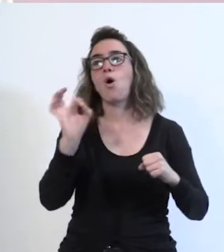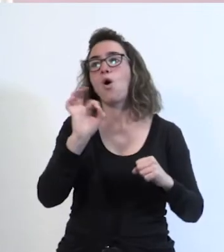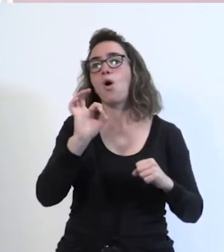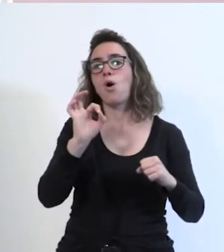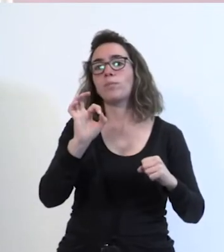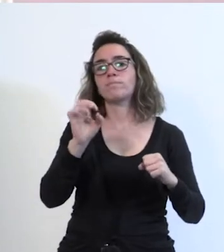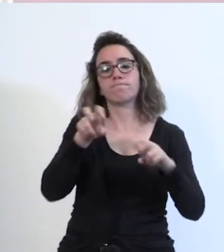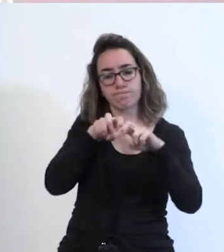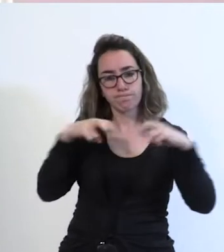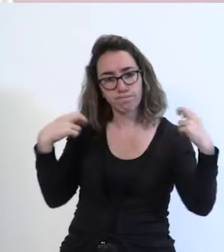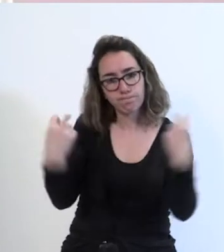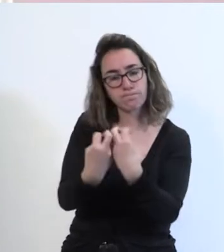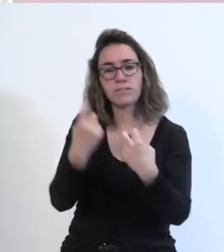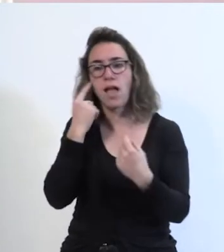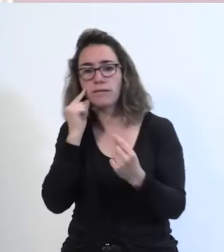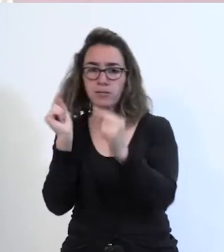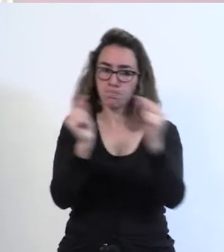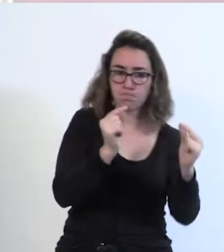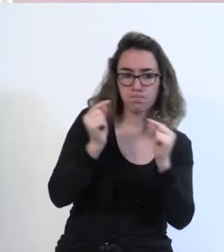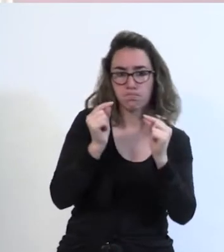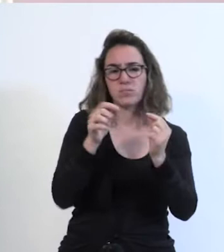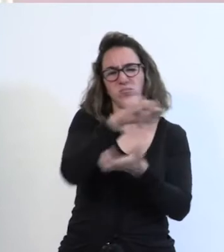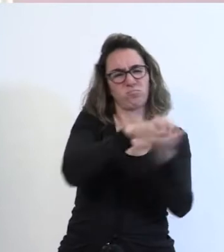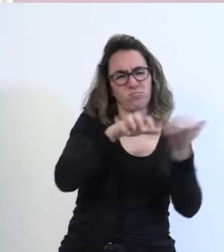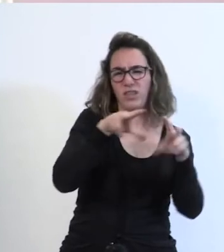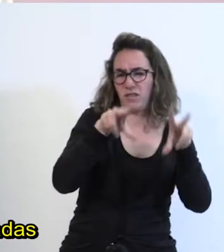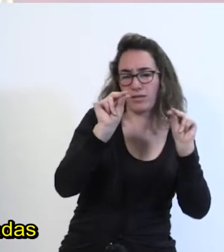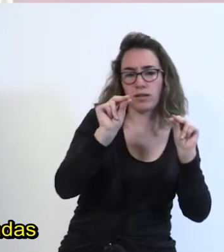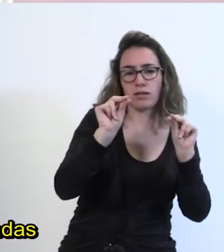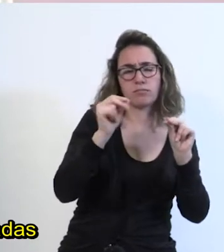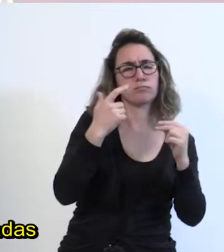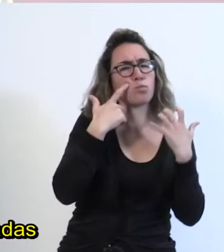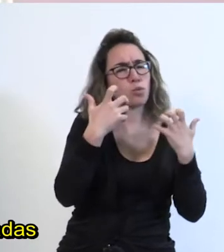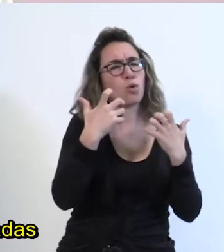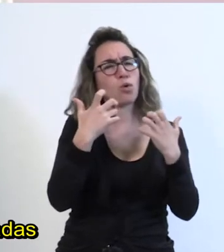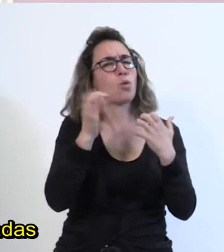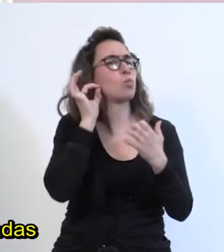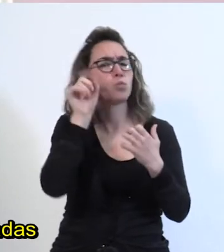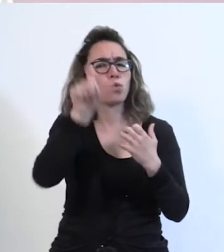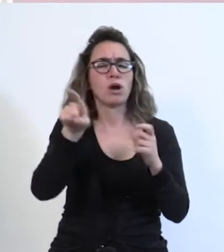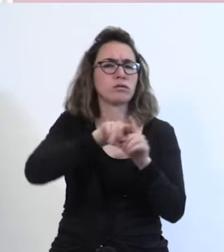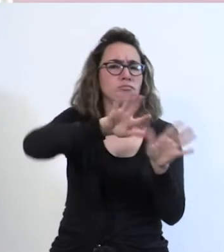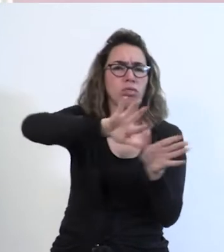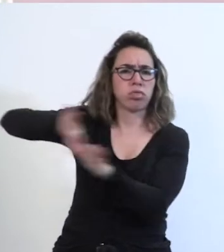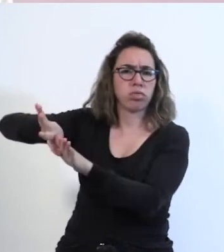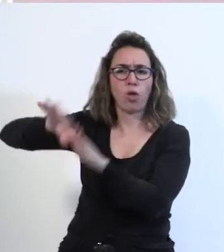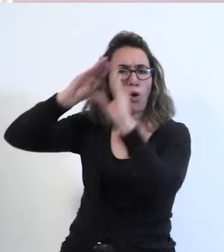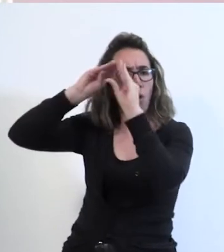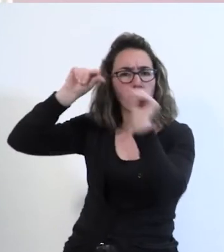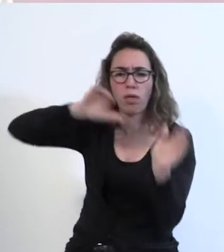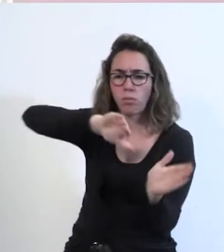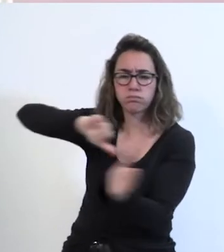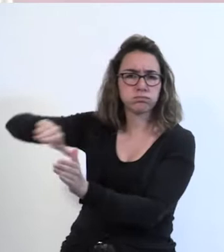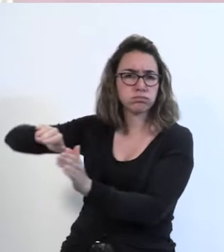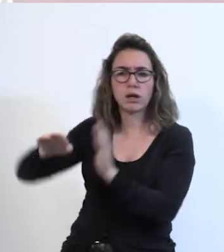intentar democratizar y solucionar conflictos, las mujeres siguen siendo las olvidadas y siguen sufriendo